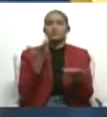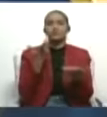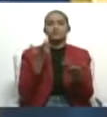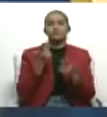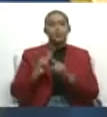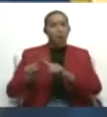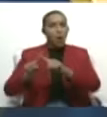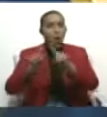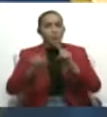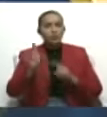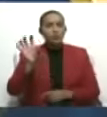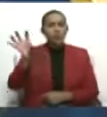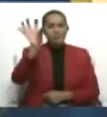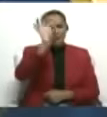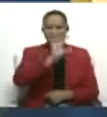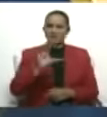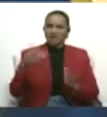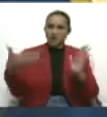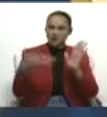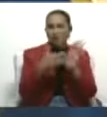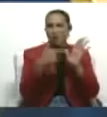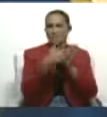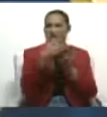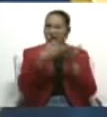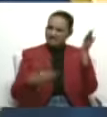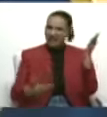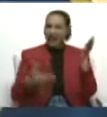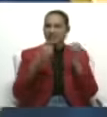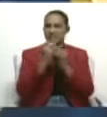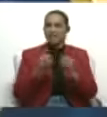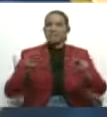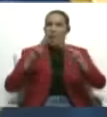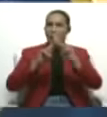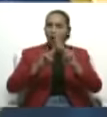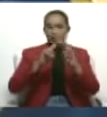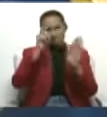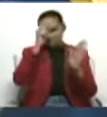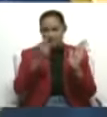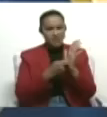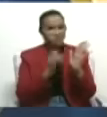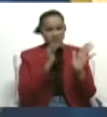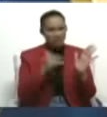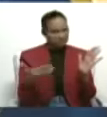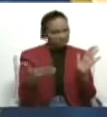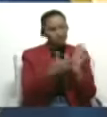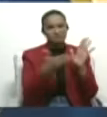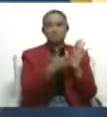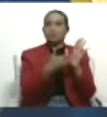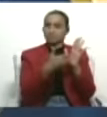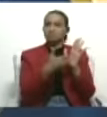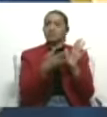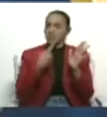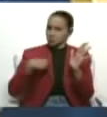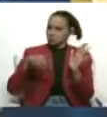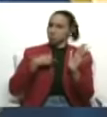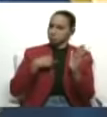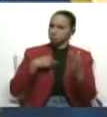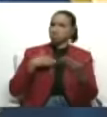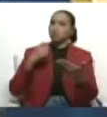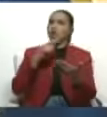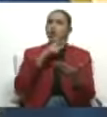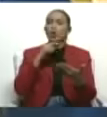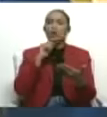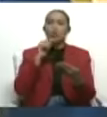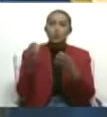se autodenominan de la comunidad internacional y usan este escenario para agredir a